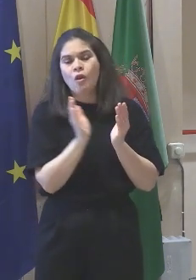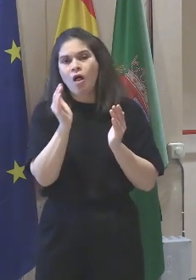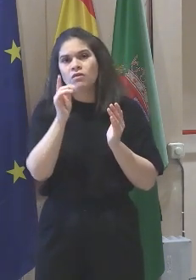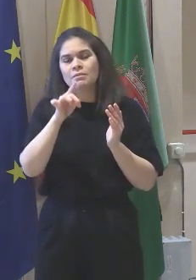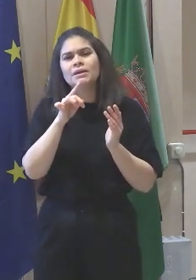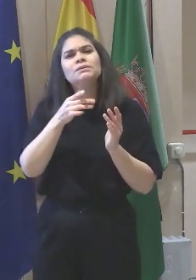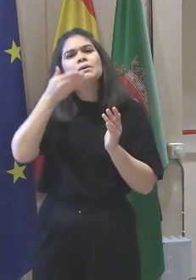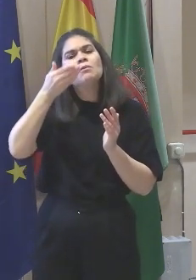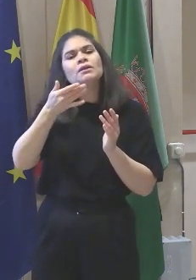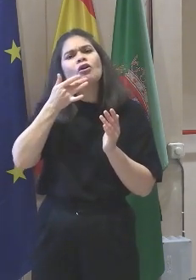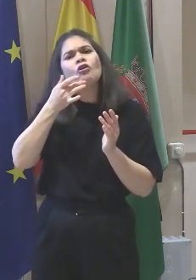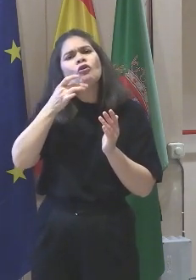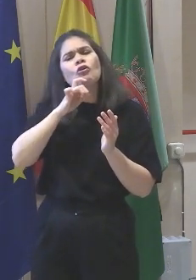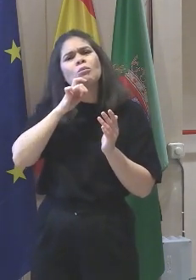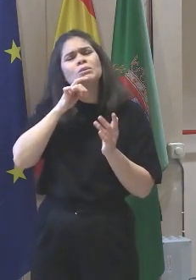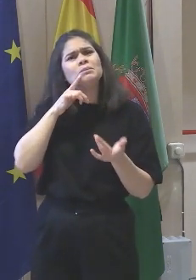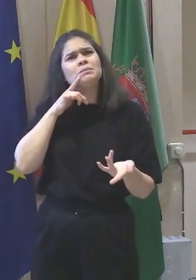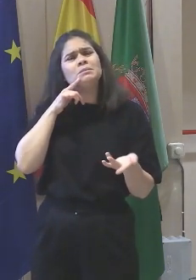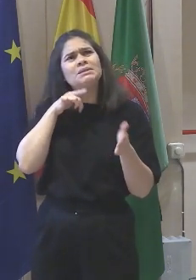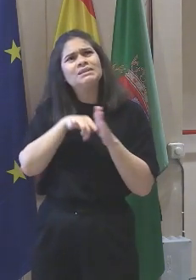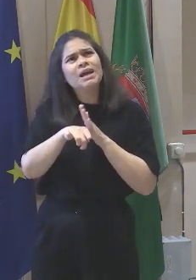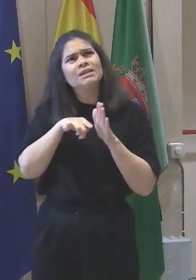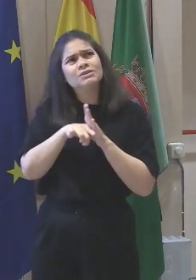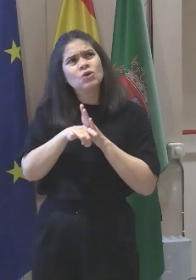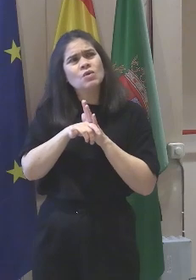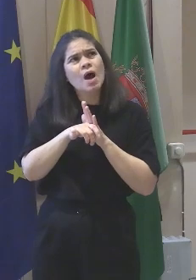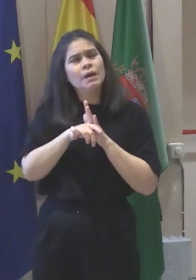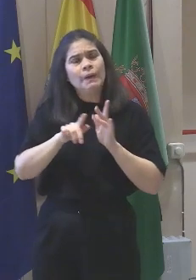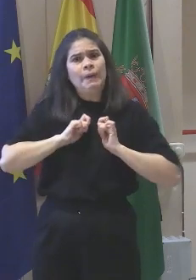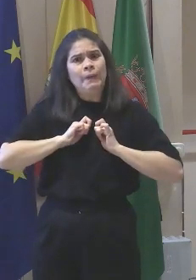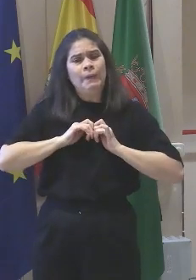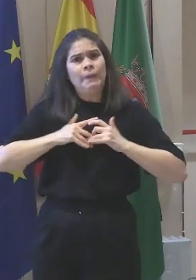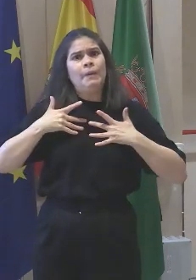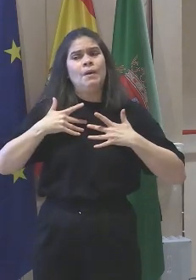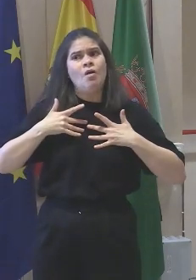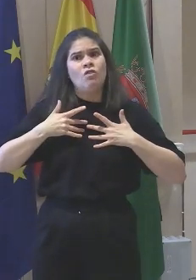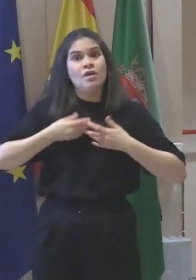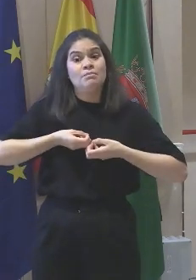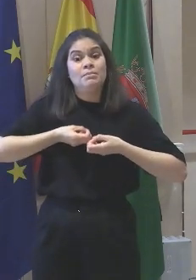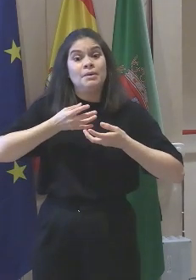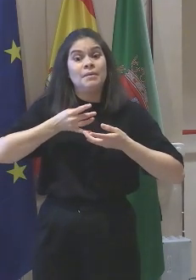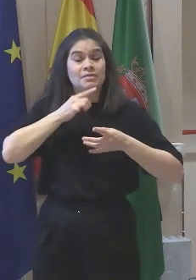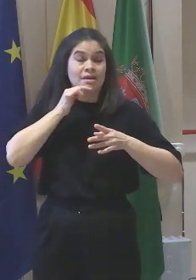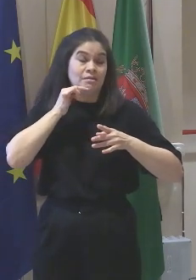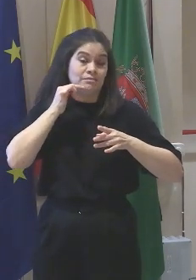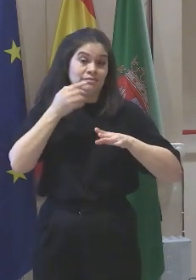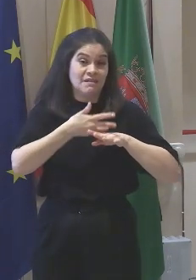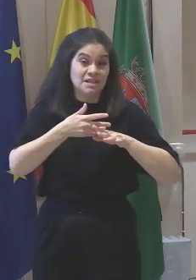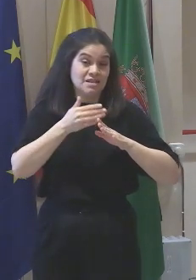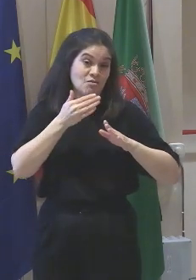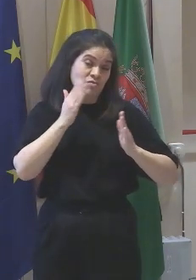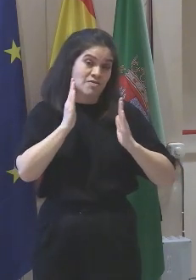se va a gestionar el impacto emocional de recibir un diagnóstico en una etapa inicial, ¿no? Entonces, todas estas preguntas